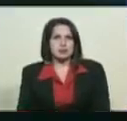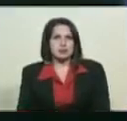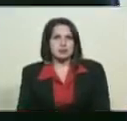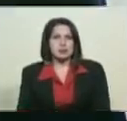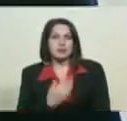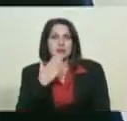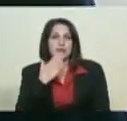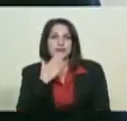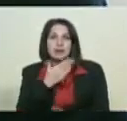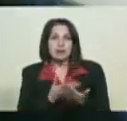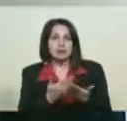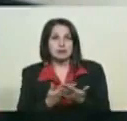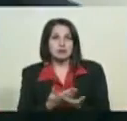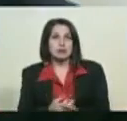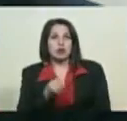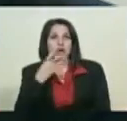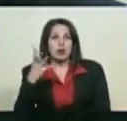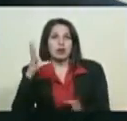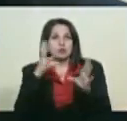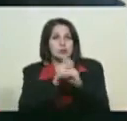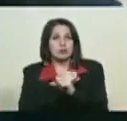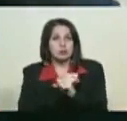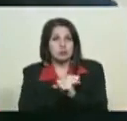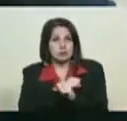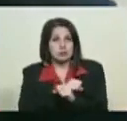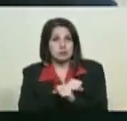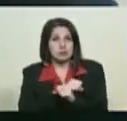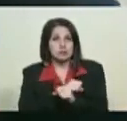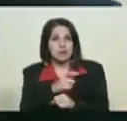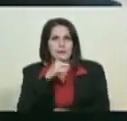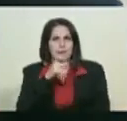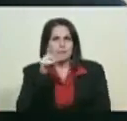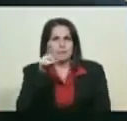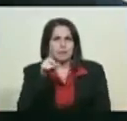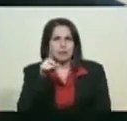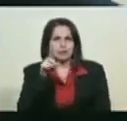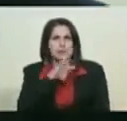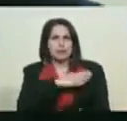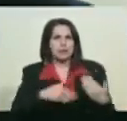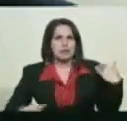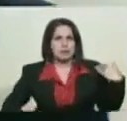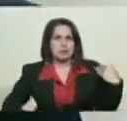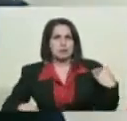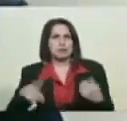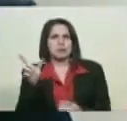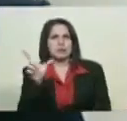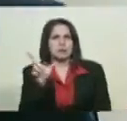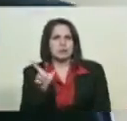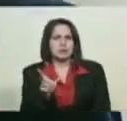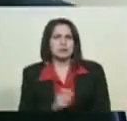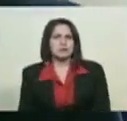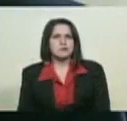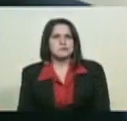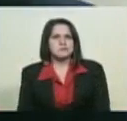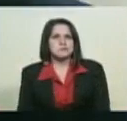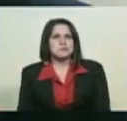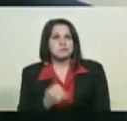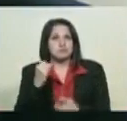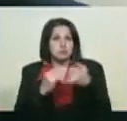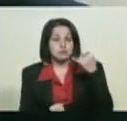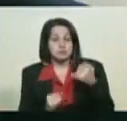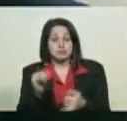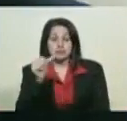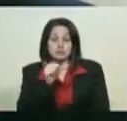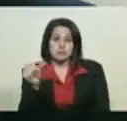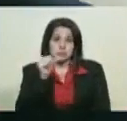Gracias. Buenas noches. Pregunta para el primer vicepresidente del PSU. Las últimas semanas los